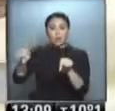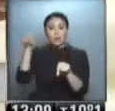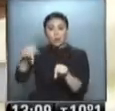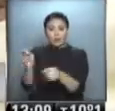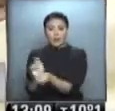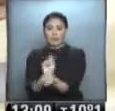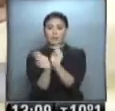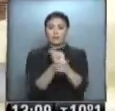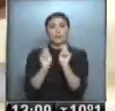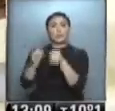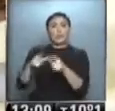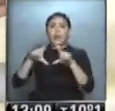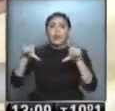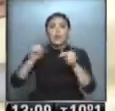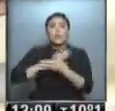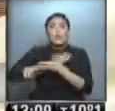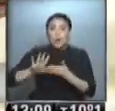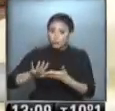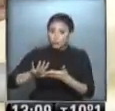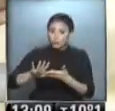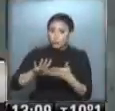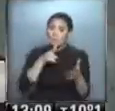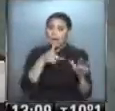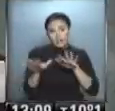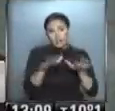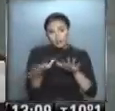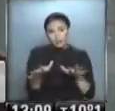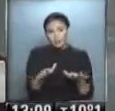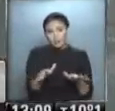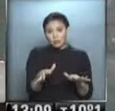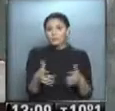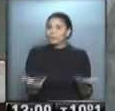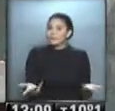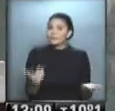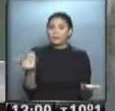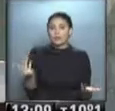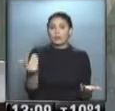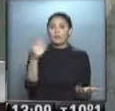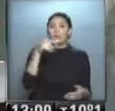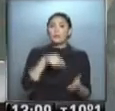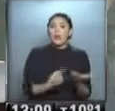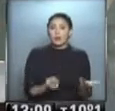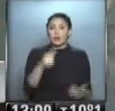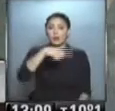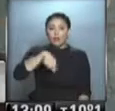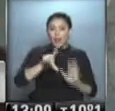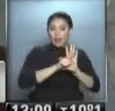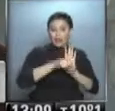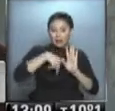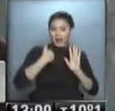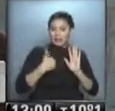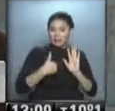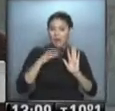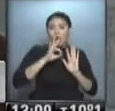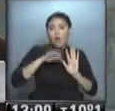actuales serían nuevos bonos con características similares, pero que, dado que tengan legislación local o que